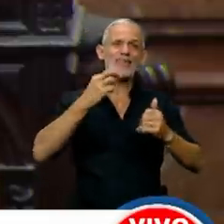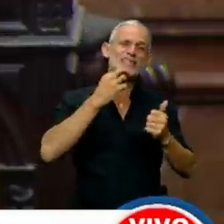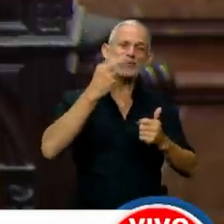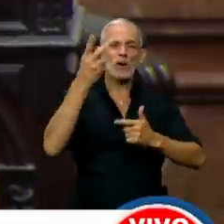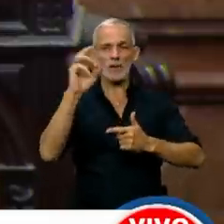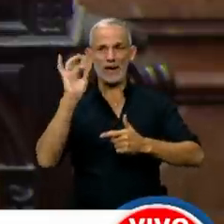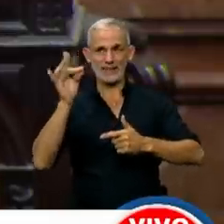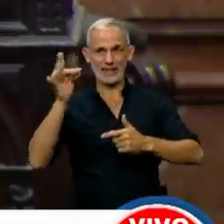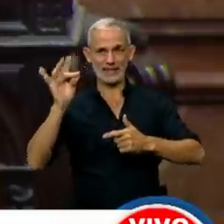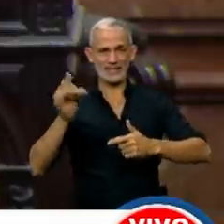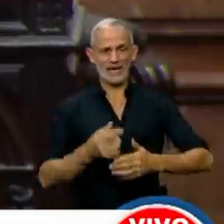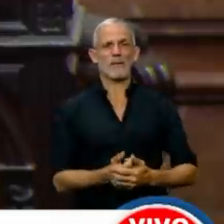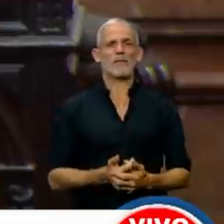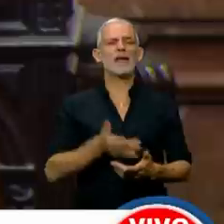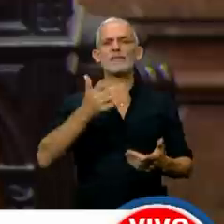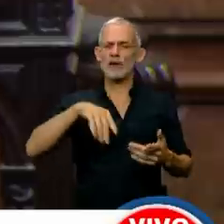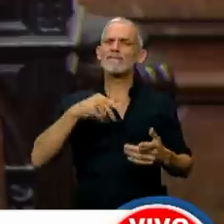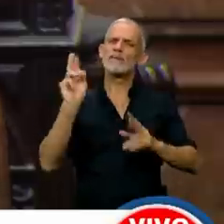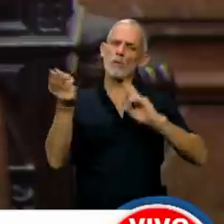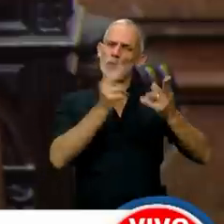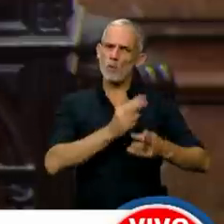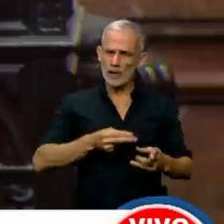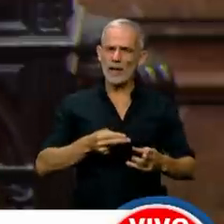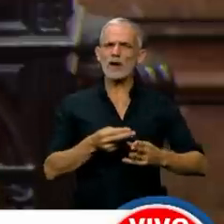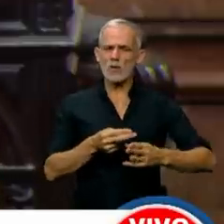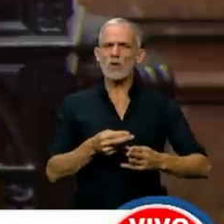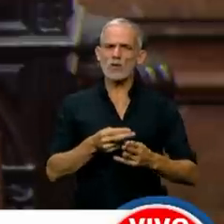19 y 20 de diciembre que le costaron la vida